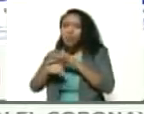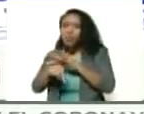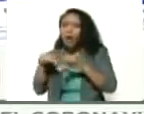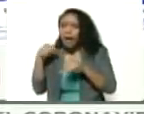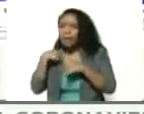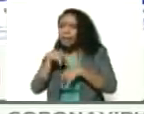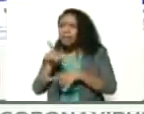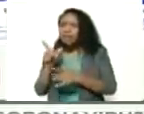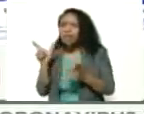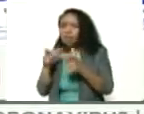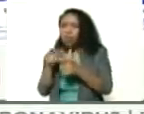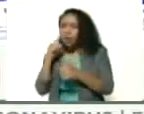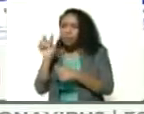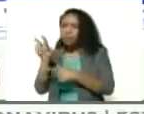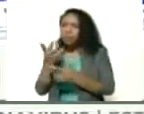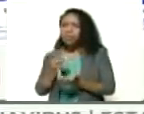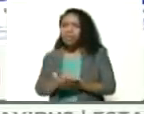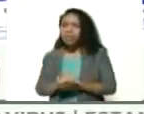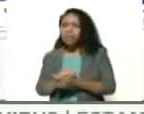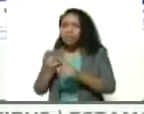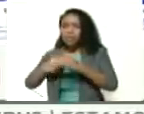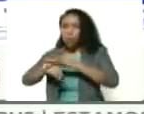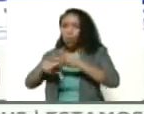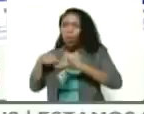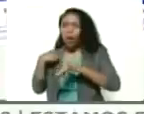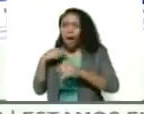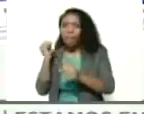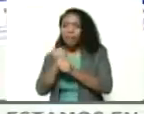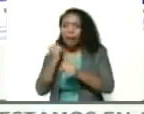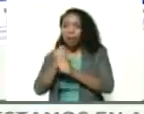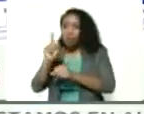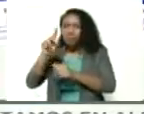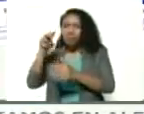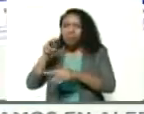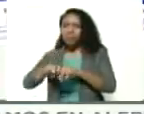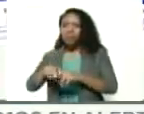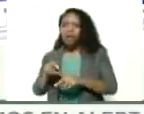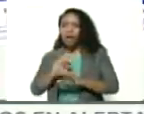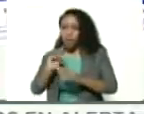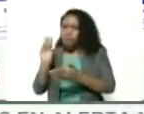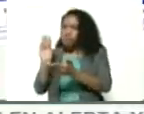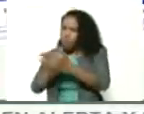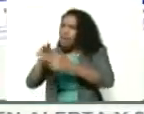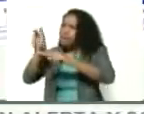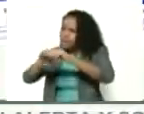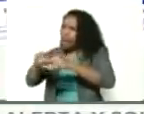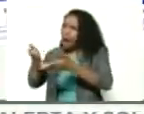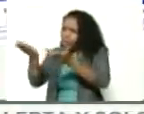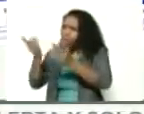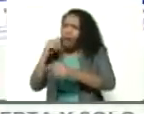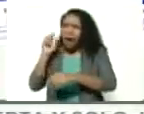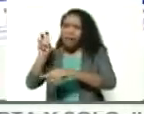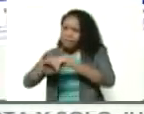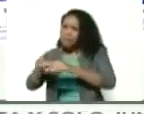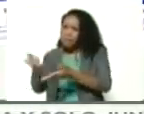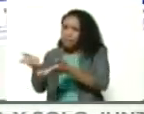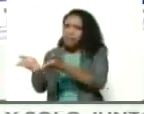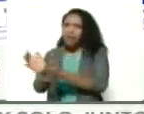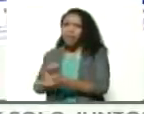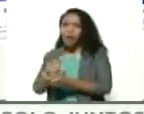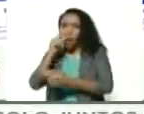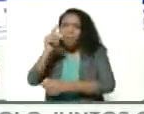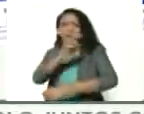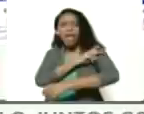esta. ¿Se coleó? Ah, porque está trabajando, no se sienta. Ponle una silla a Nahum, vale, Nahum Fernández, jefe